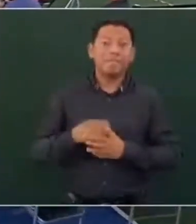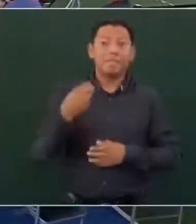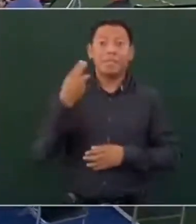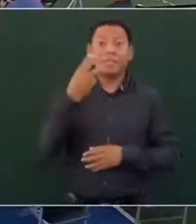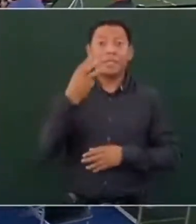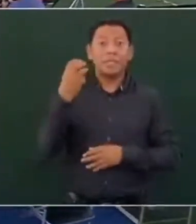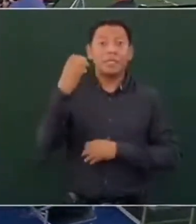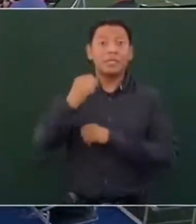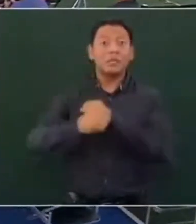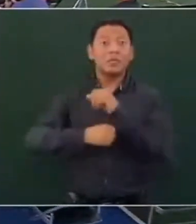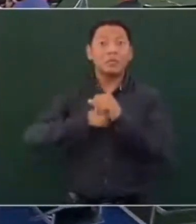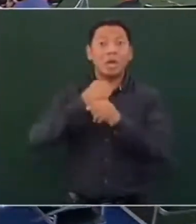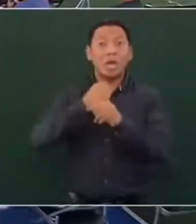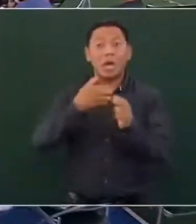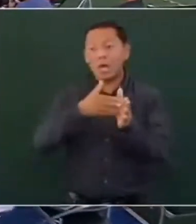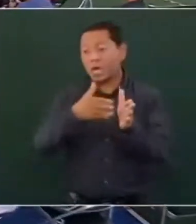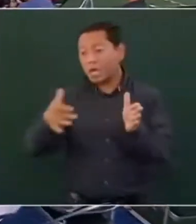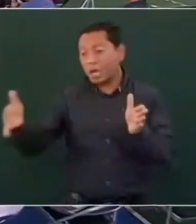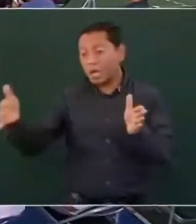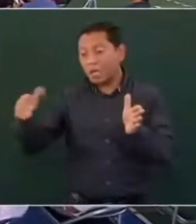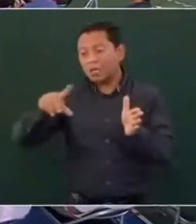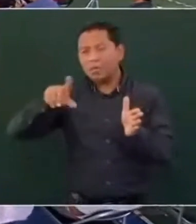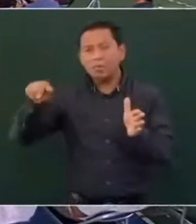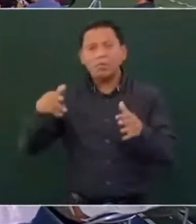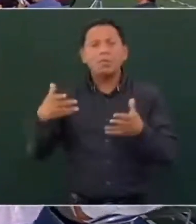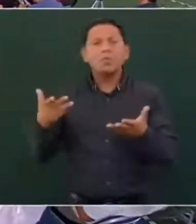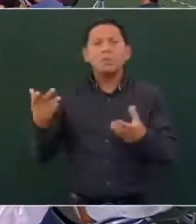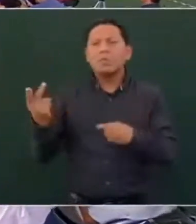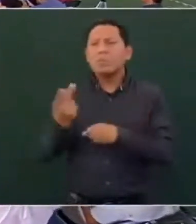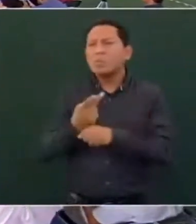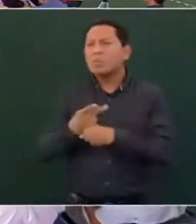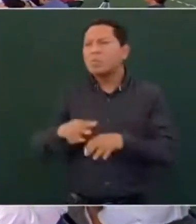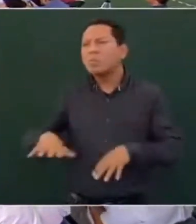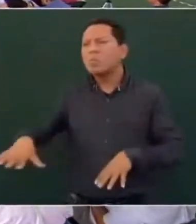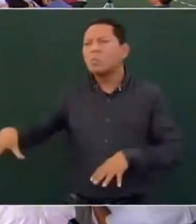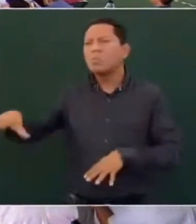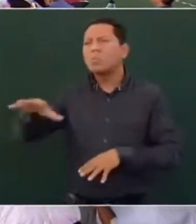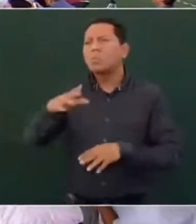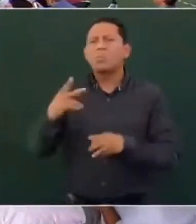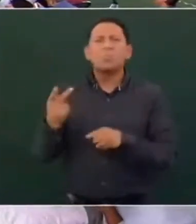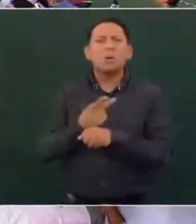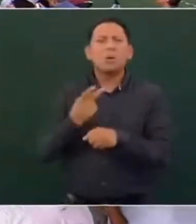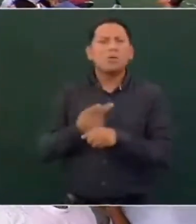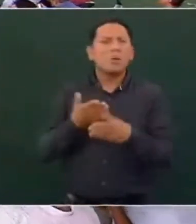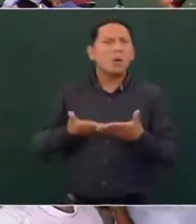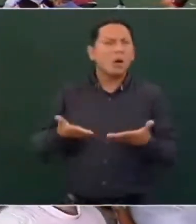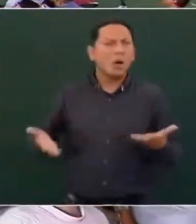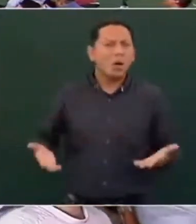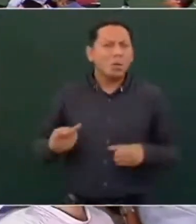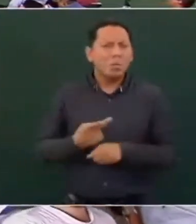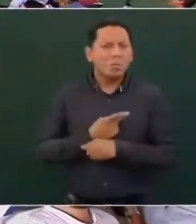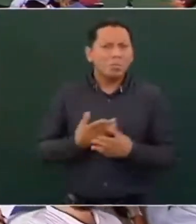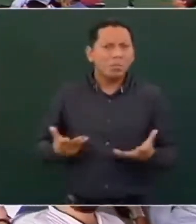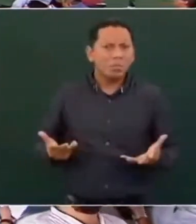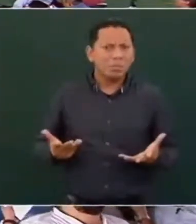300 años después. Entonces, ¿dónde está la civilización? ¿Qué pasa ahora